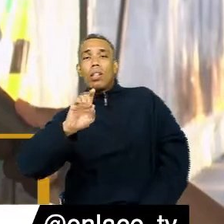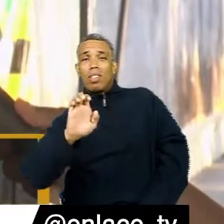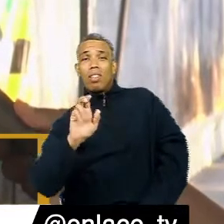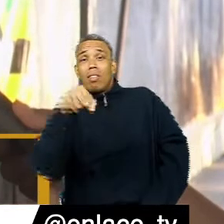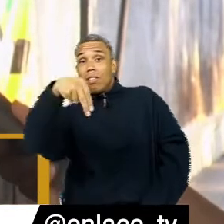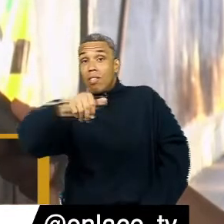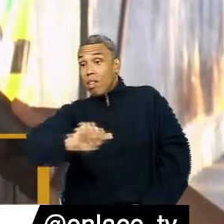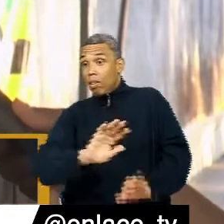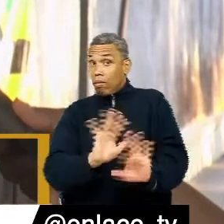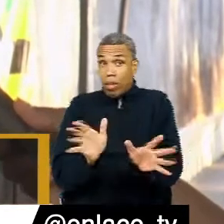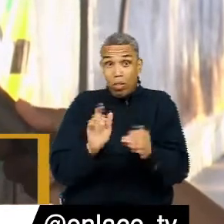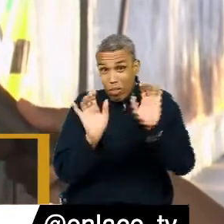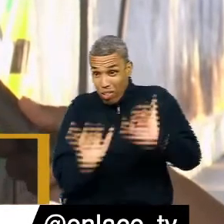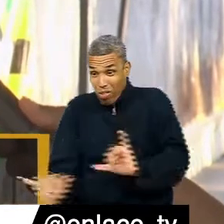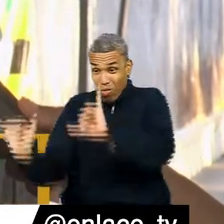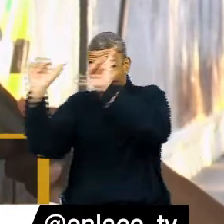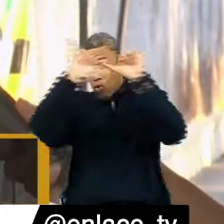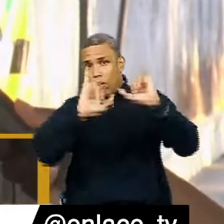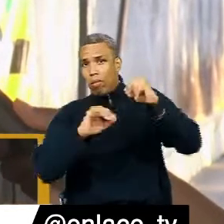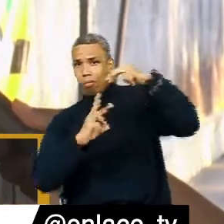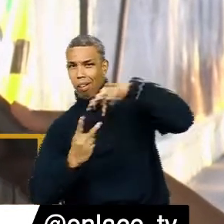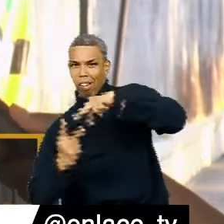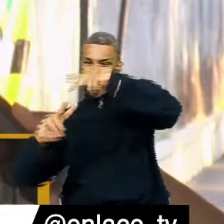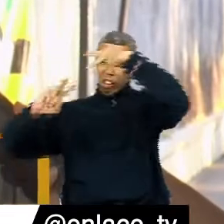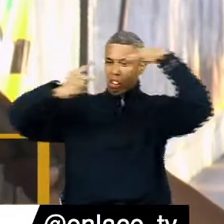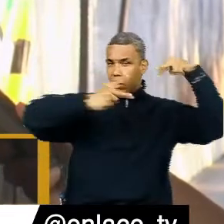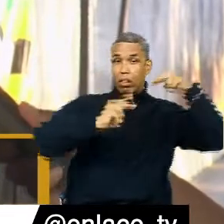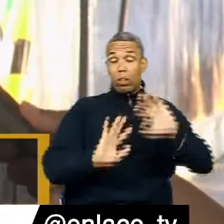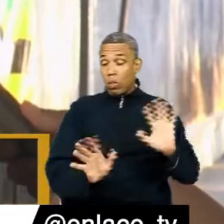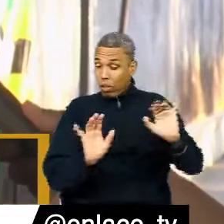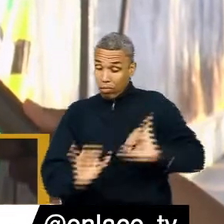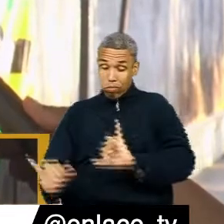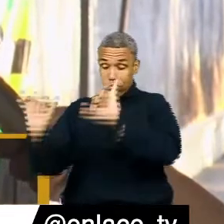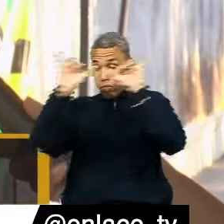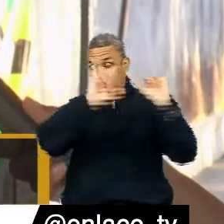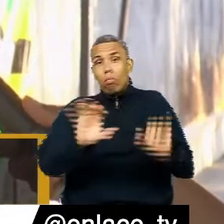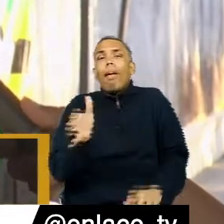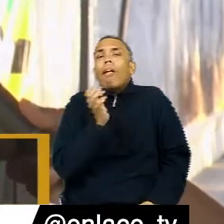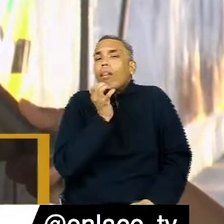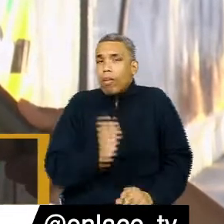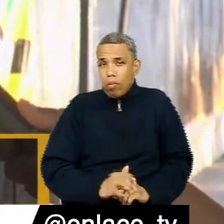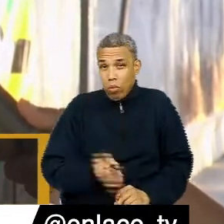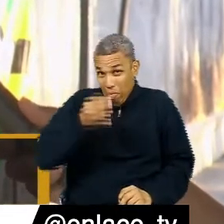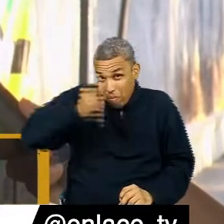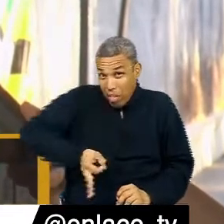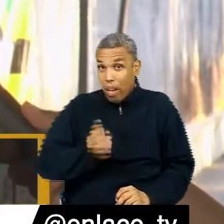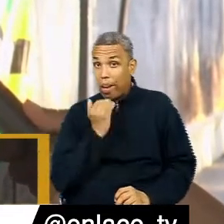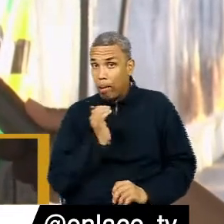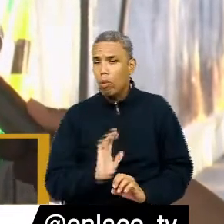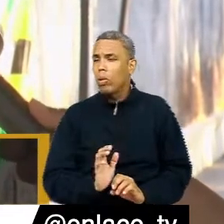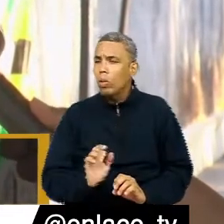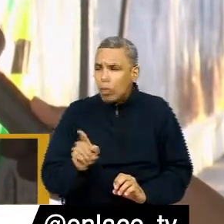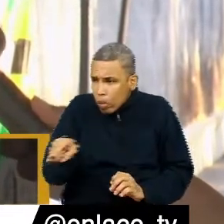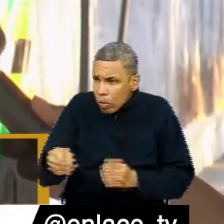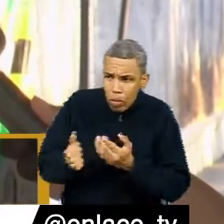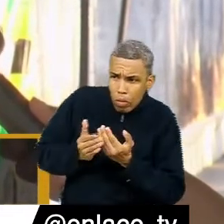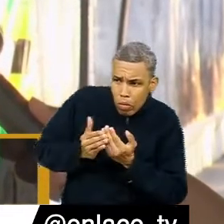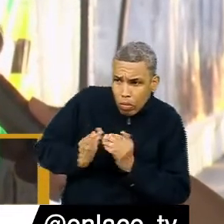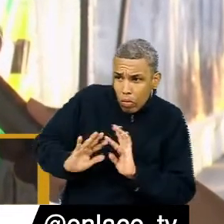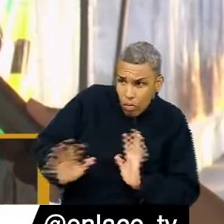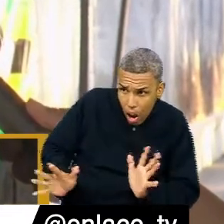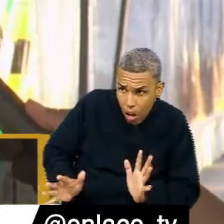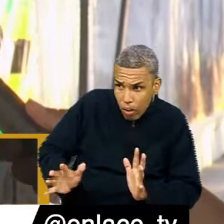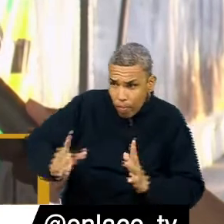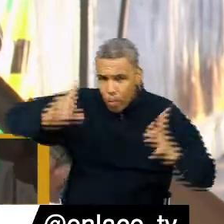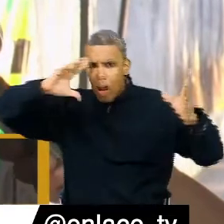Nacional de Bogotá. Es decir, si cuando se levanta el movimiento, desde la Dirección Bogotá se direcciona, de la Dirección de Junta Nacional